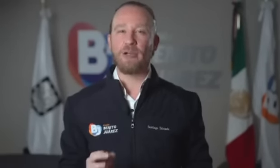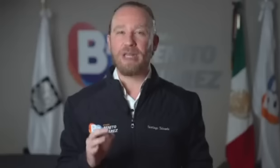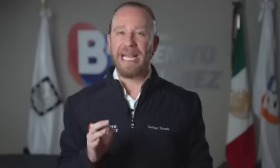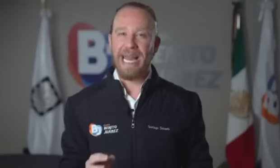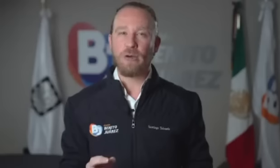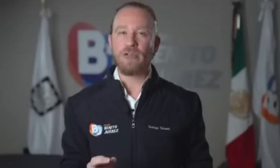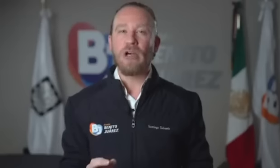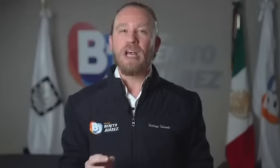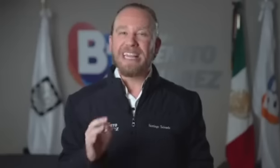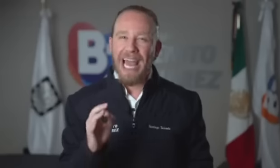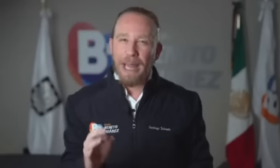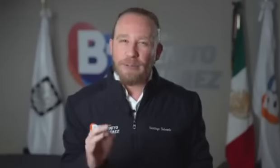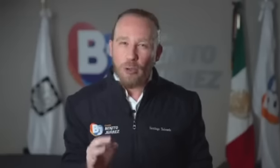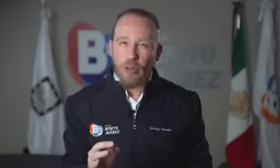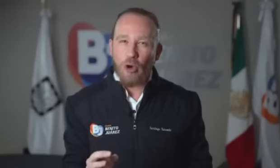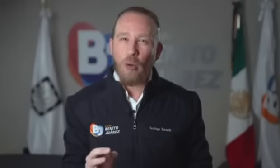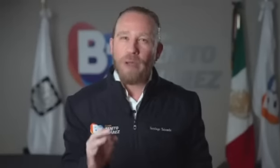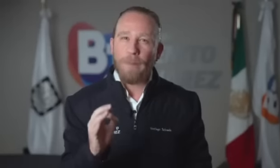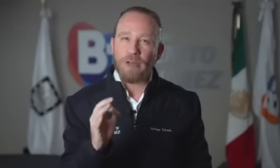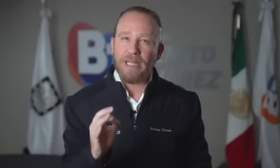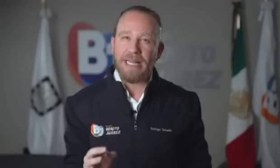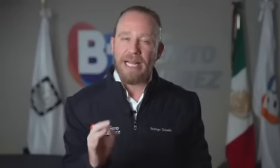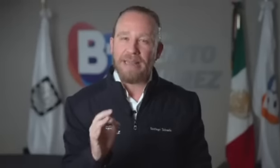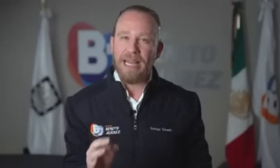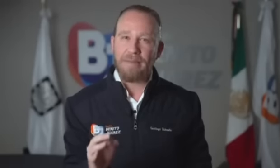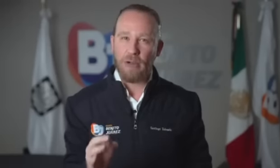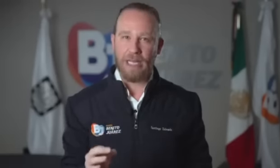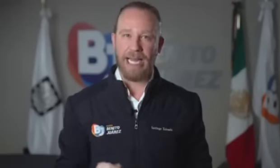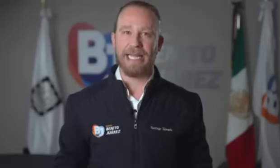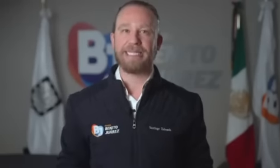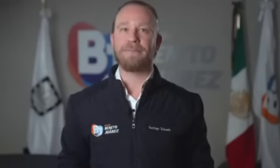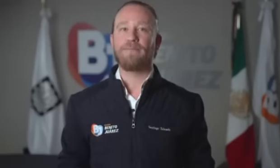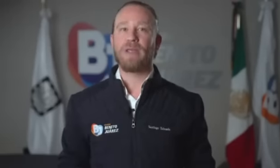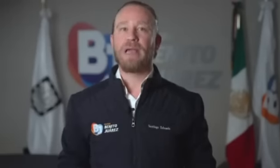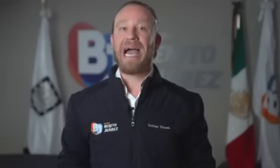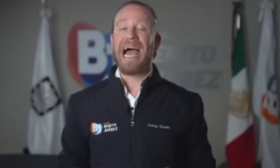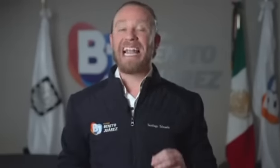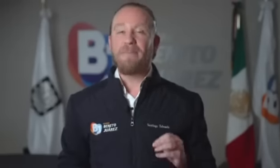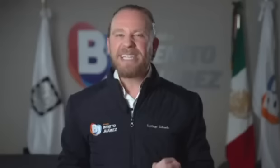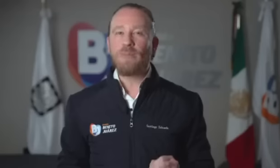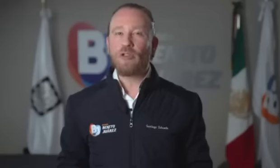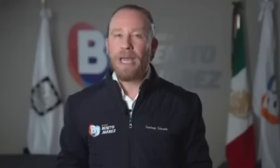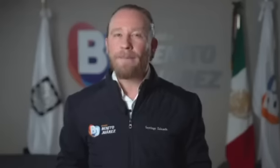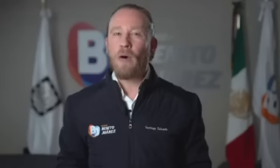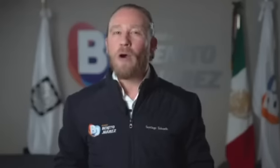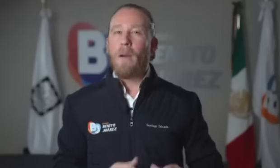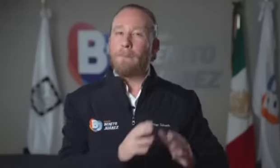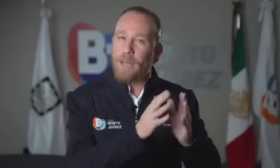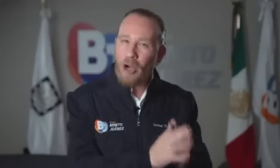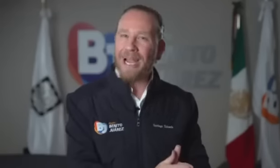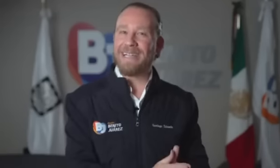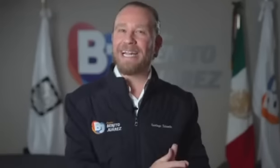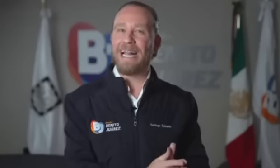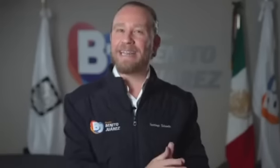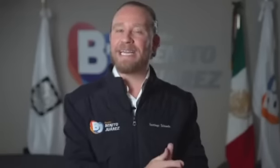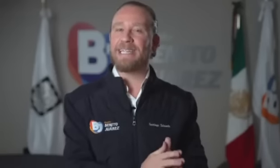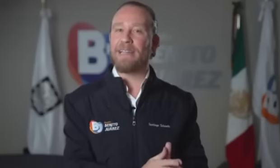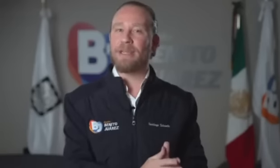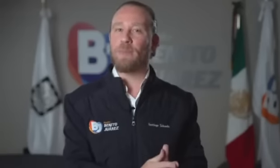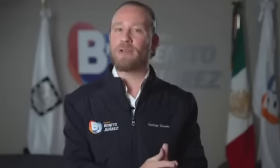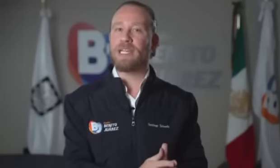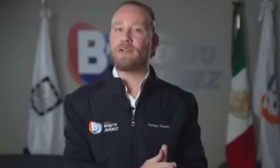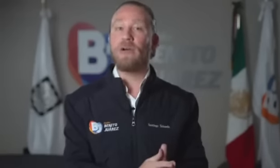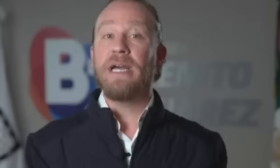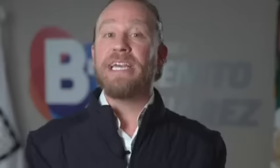fabricación de cargos tan absurdo como improcedente en términos legales. al mismo tiempo violan las garantías